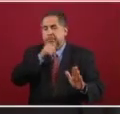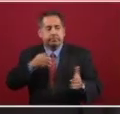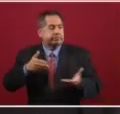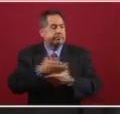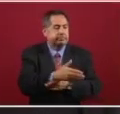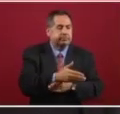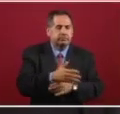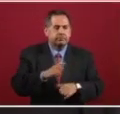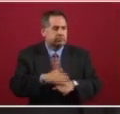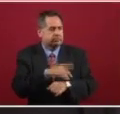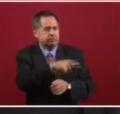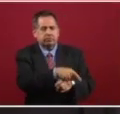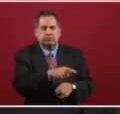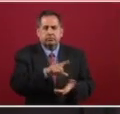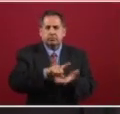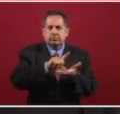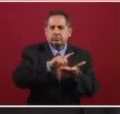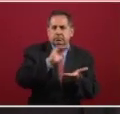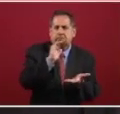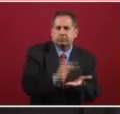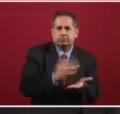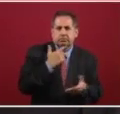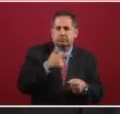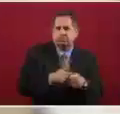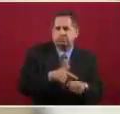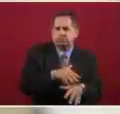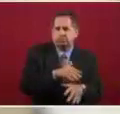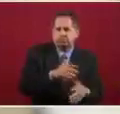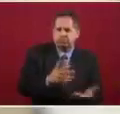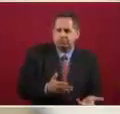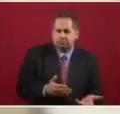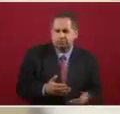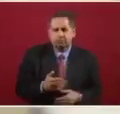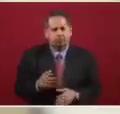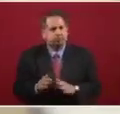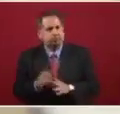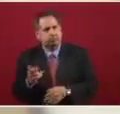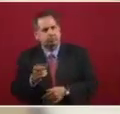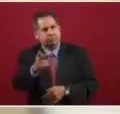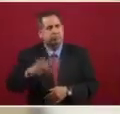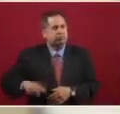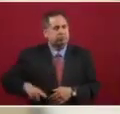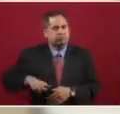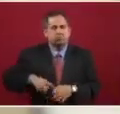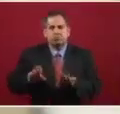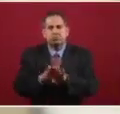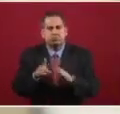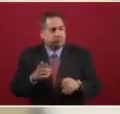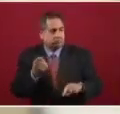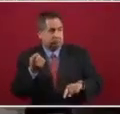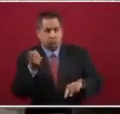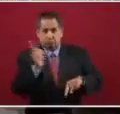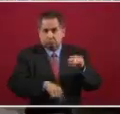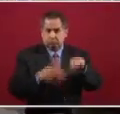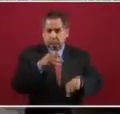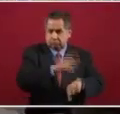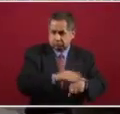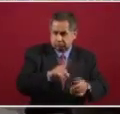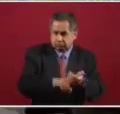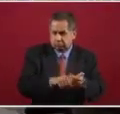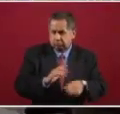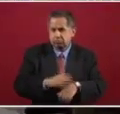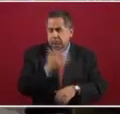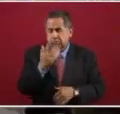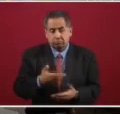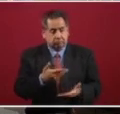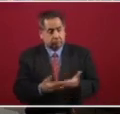vendiendo litros que no son litros de gasolina. ¿Cómo actuará su gobierno si se les va a quitar esas concesiones, presidente? Porque tal parece